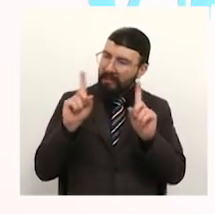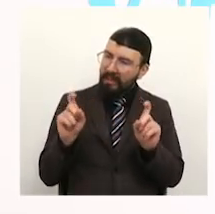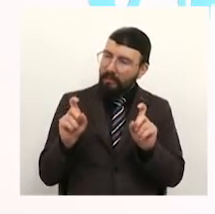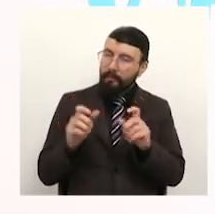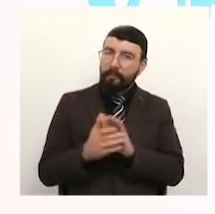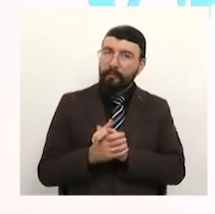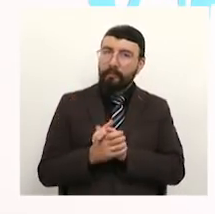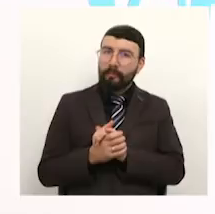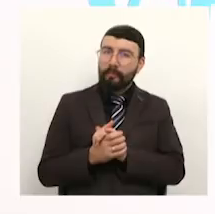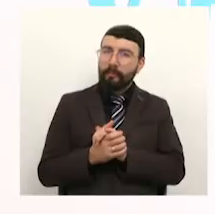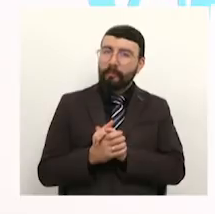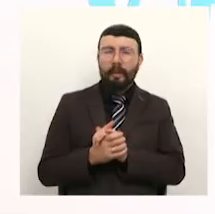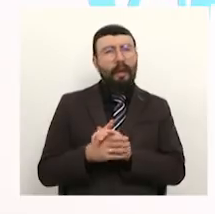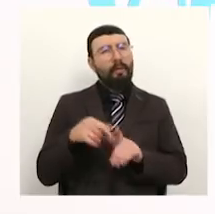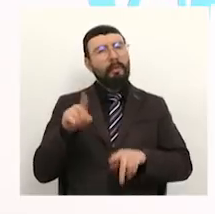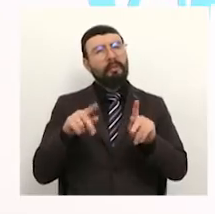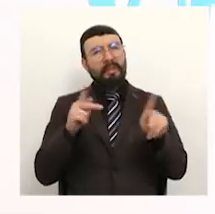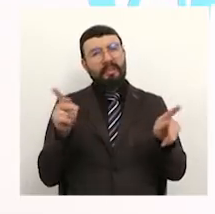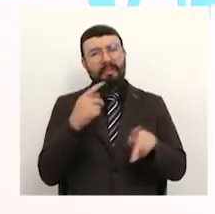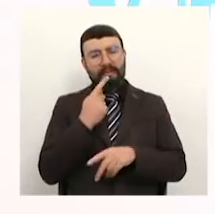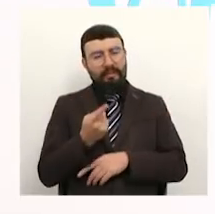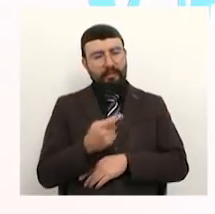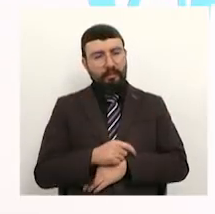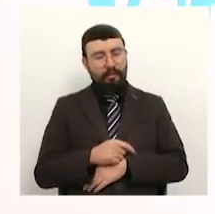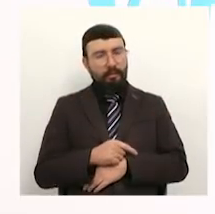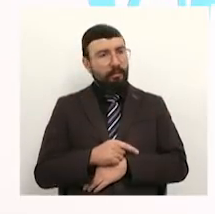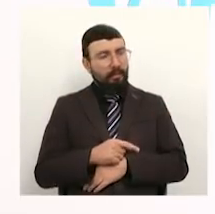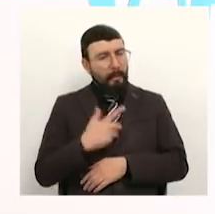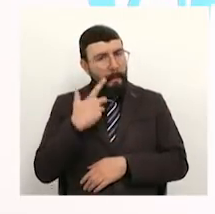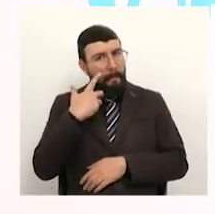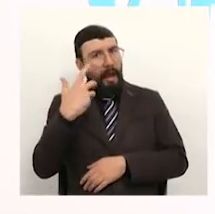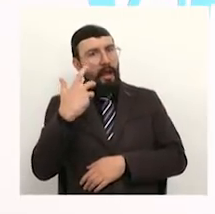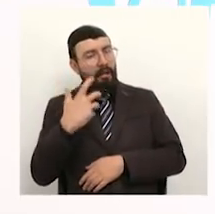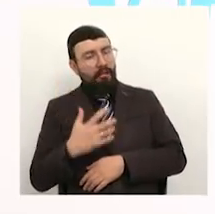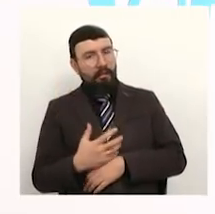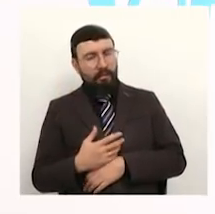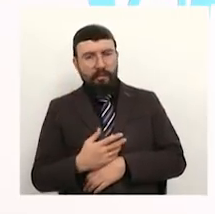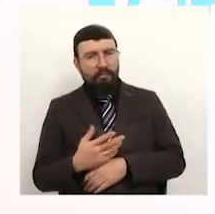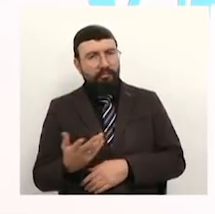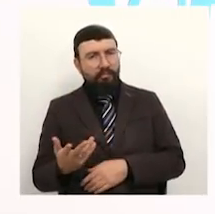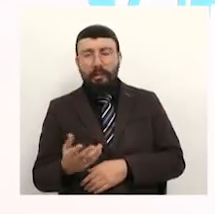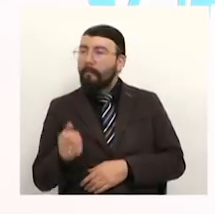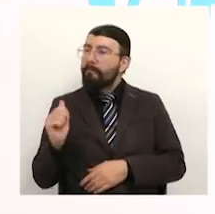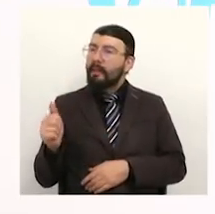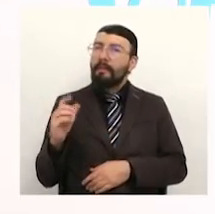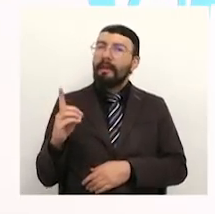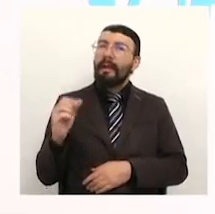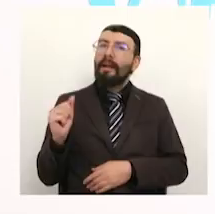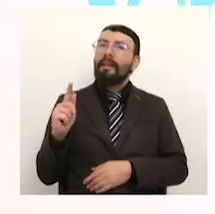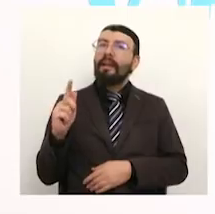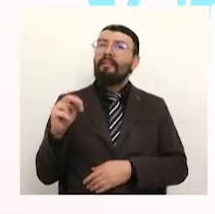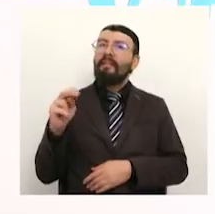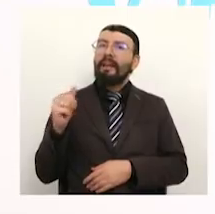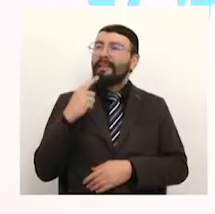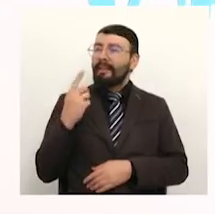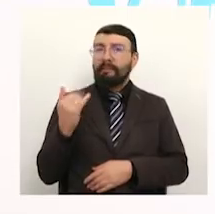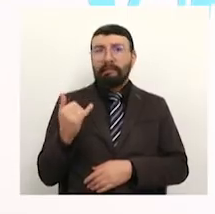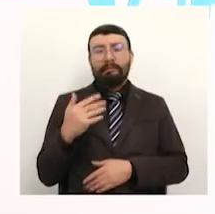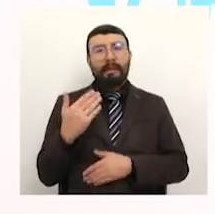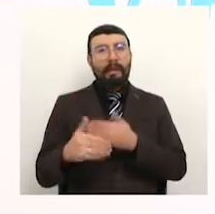bueno la sentirá pero pero porque se van al extremo pero ustedes y ahora doctorada a una rodríguez que es que estamos teniendo la batalla